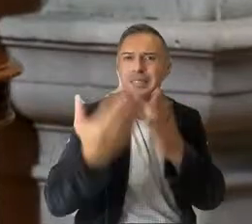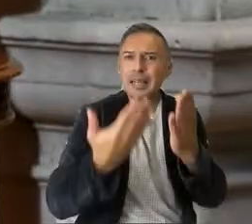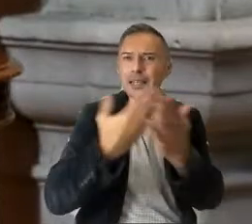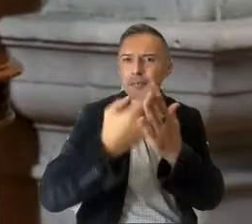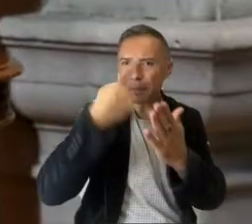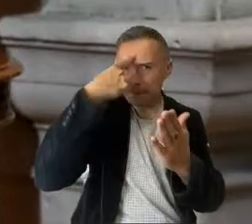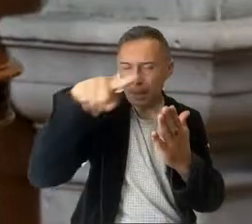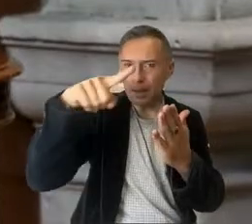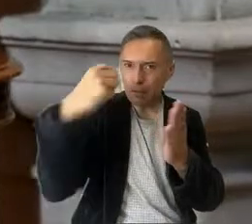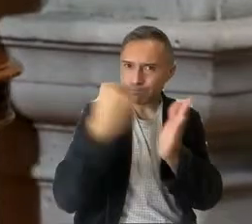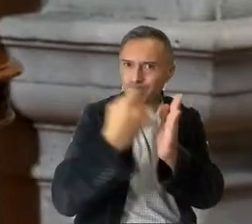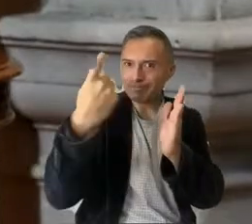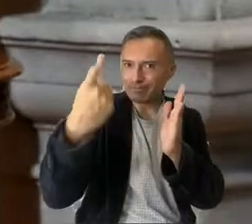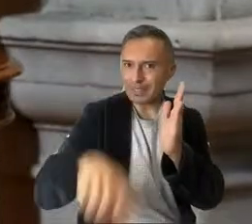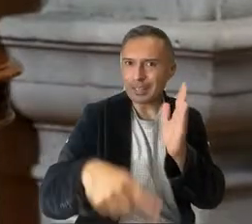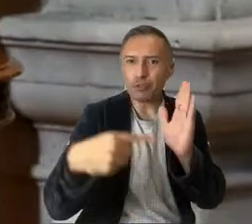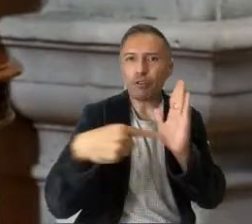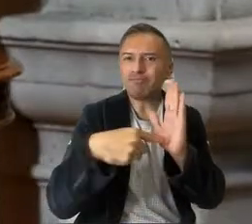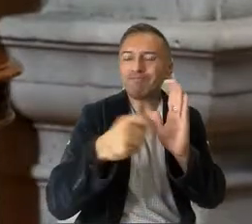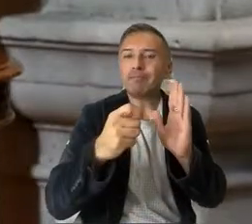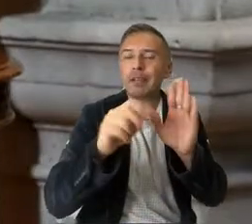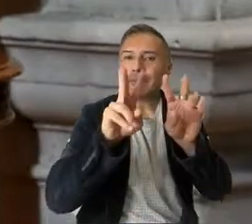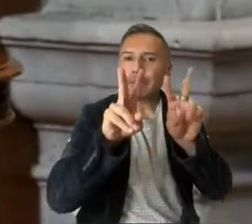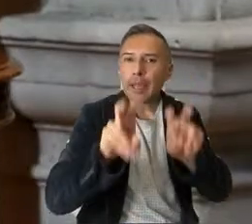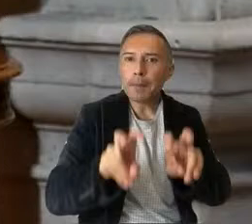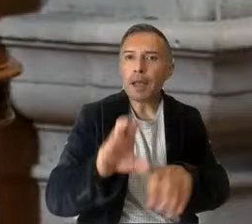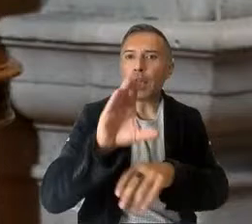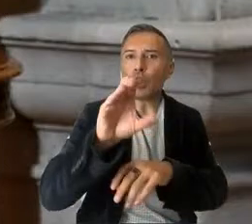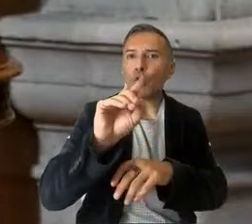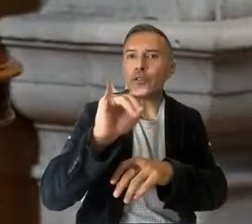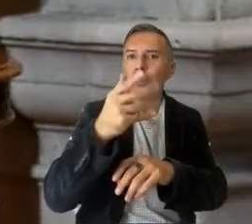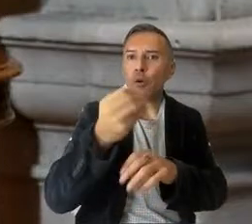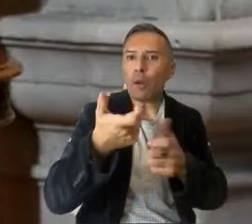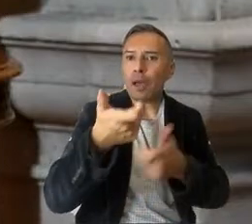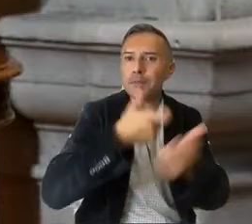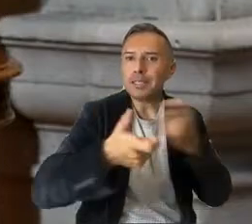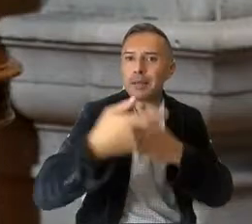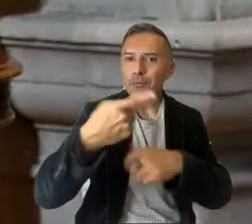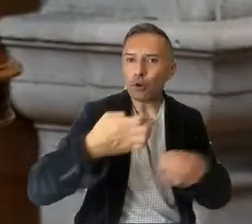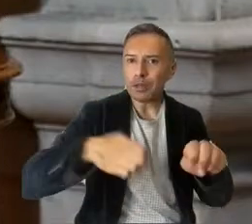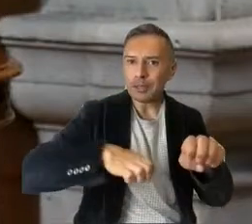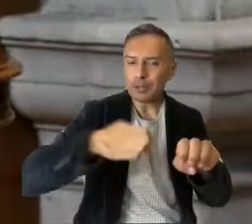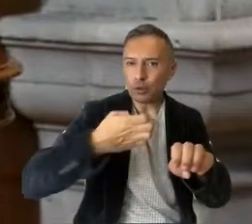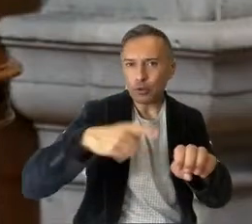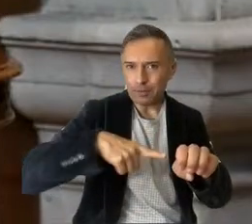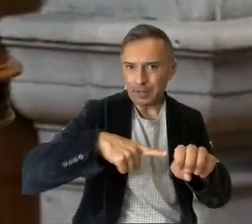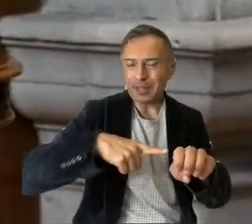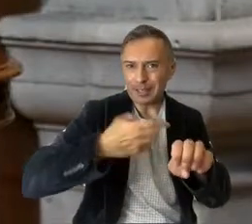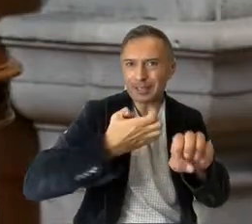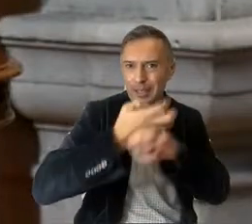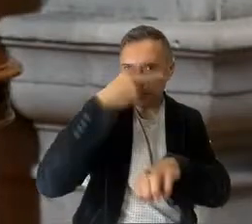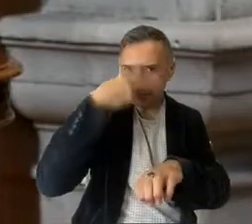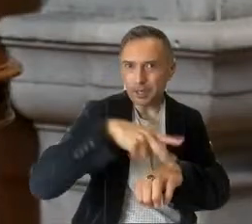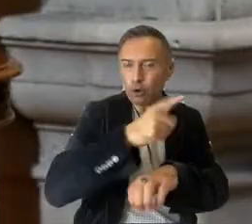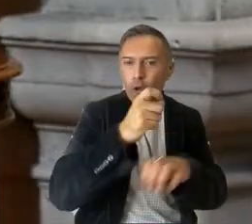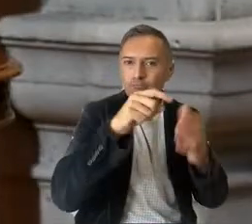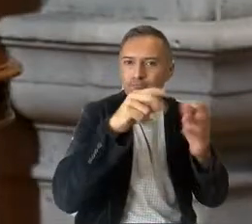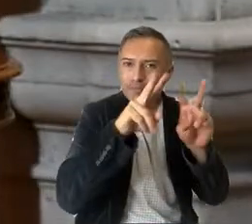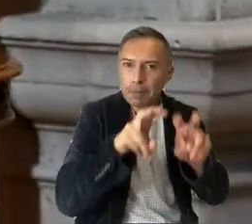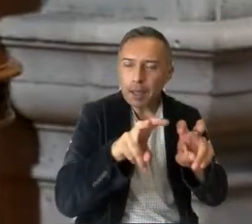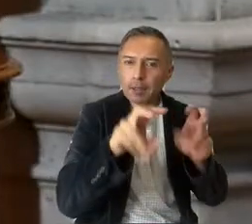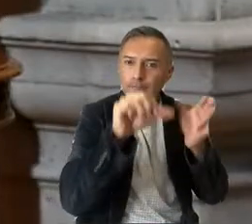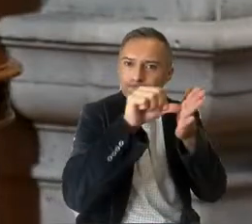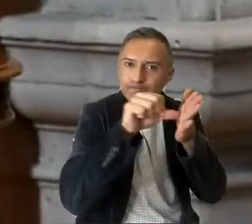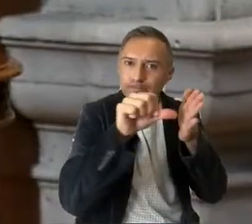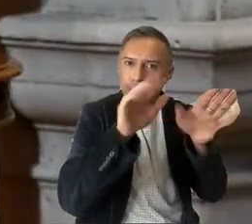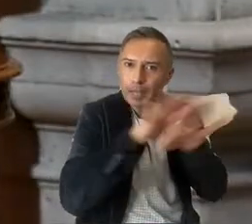de decreto por el que se reforman, adicionan y derogan diversas disposiciones del Código Financiero del Estado